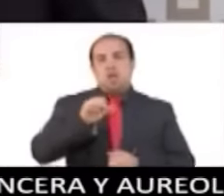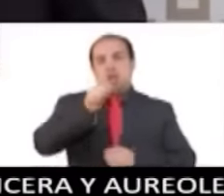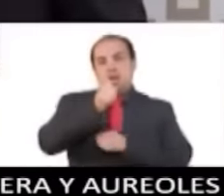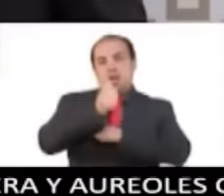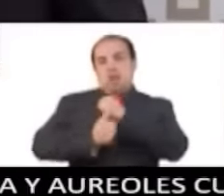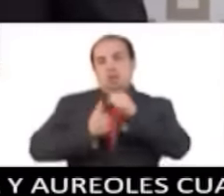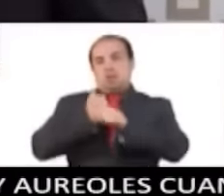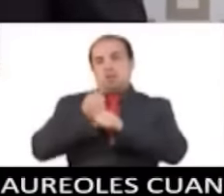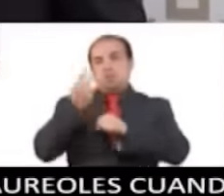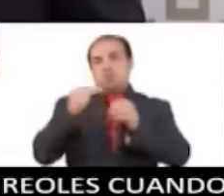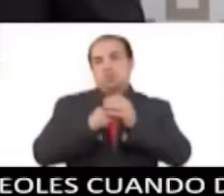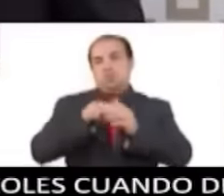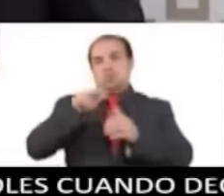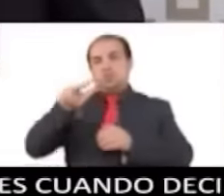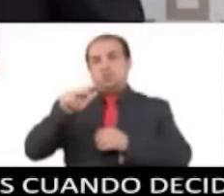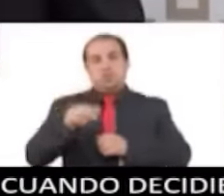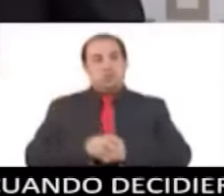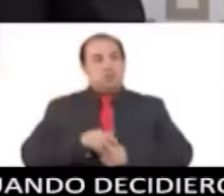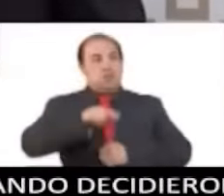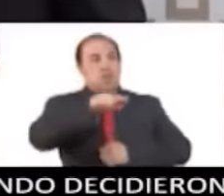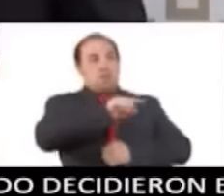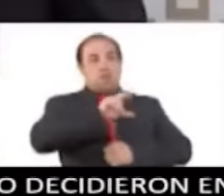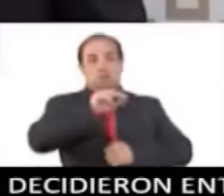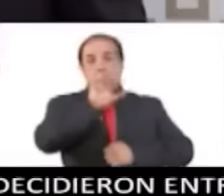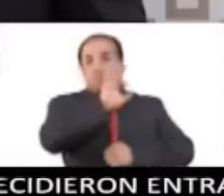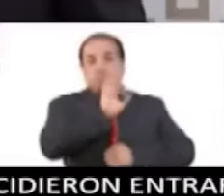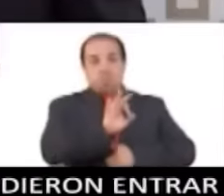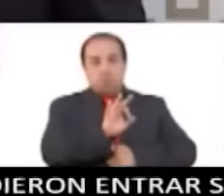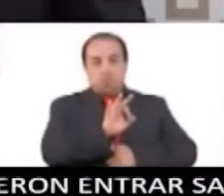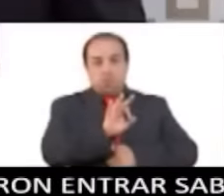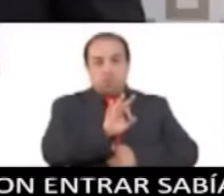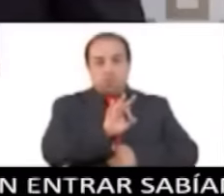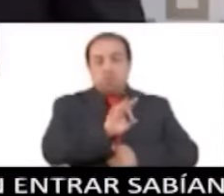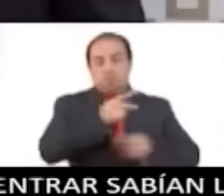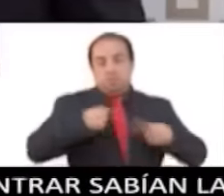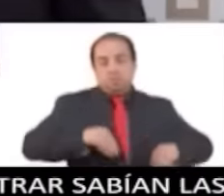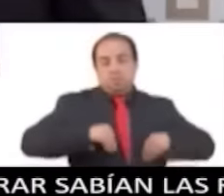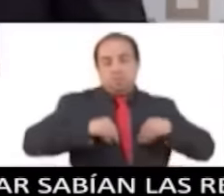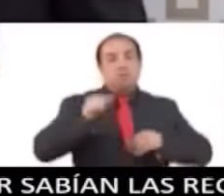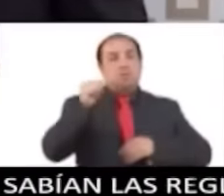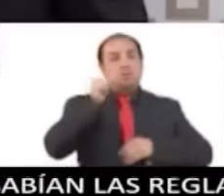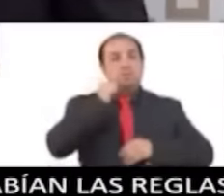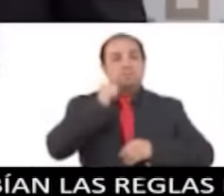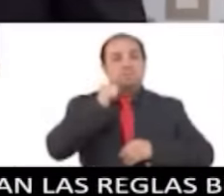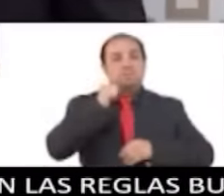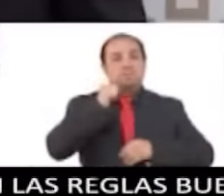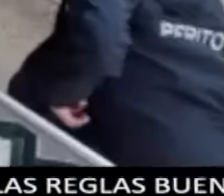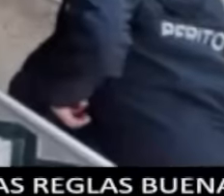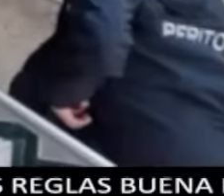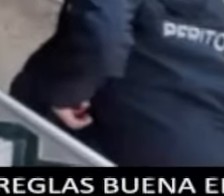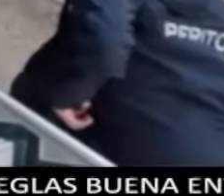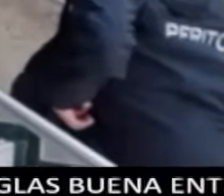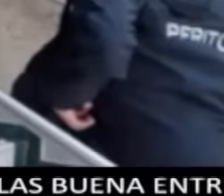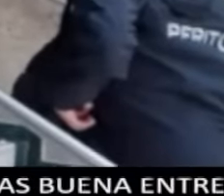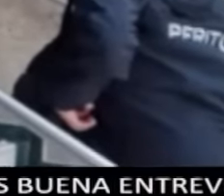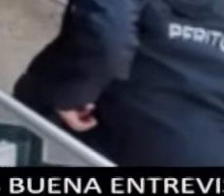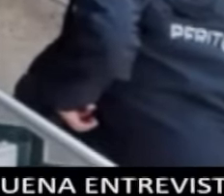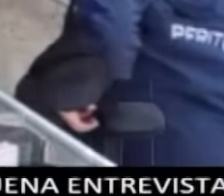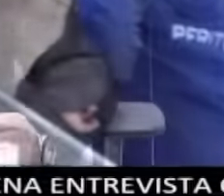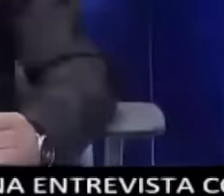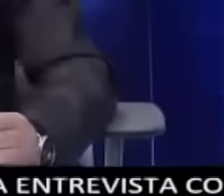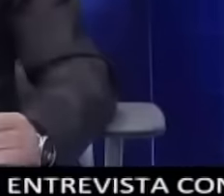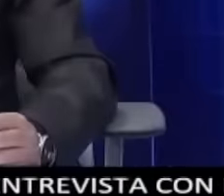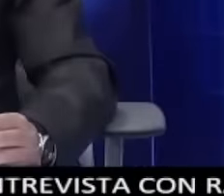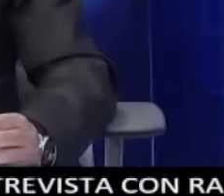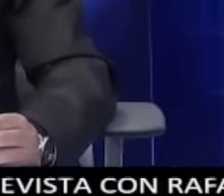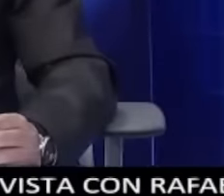donde también se tienen denuncias por el establecimiento de Fórmula noticias Laura Cardozo tierra Gracias Laura por esta información